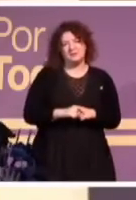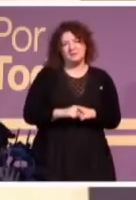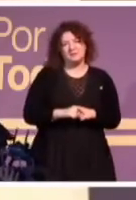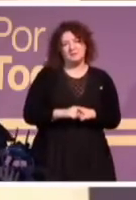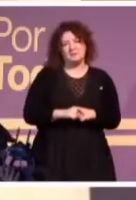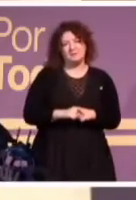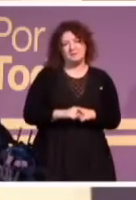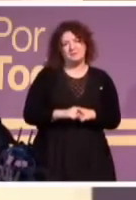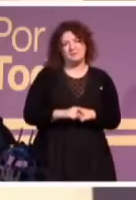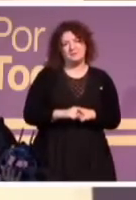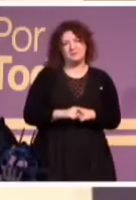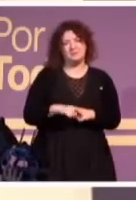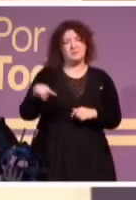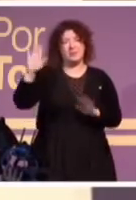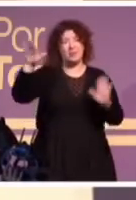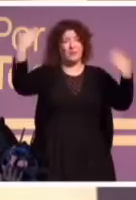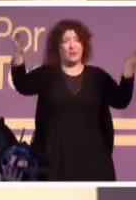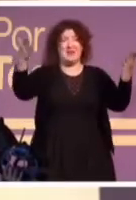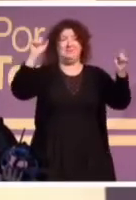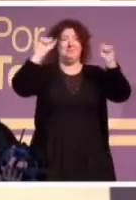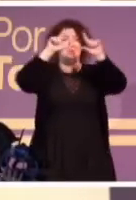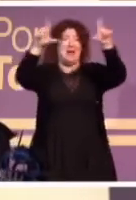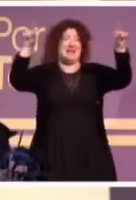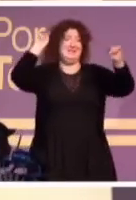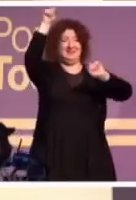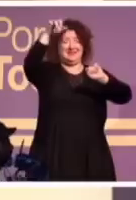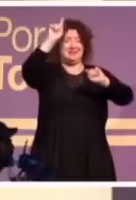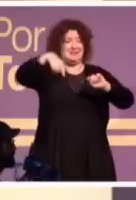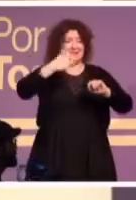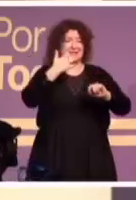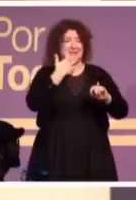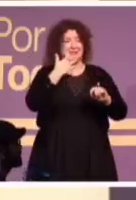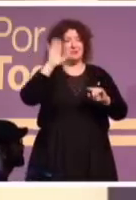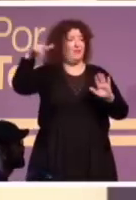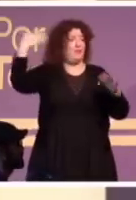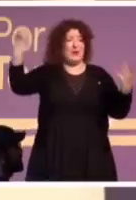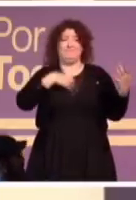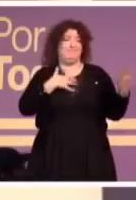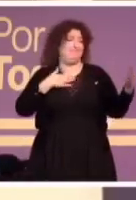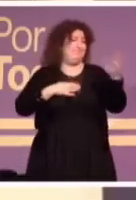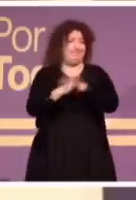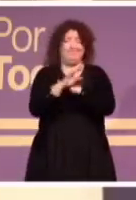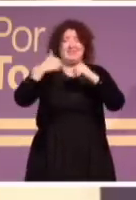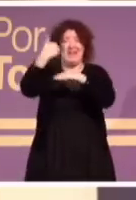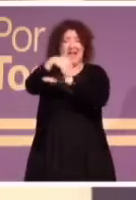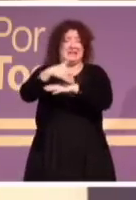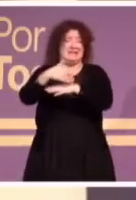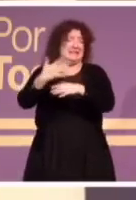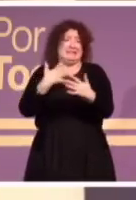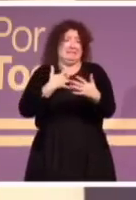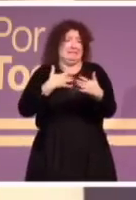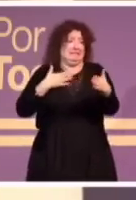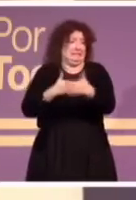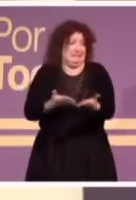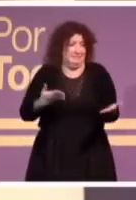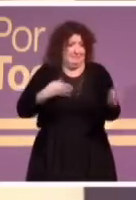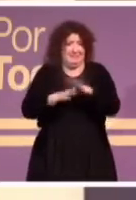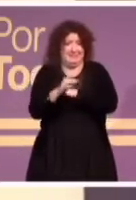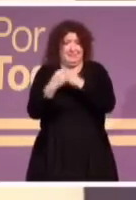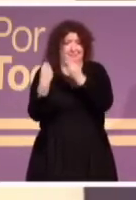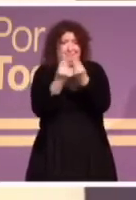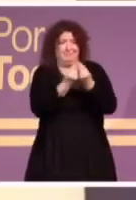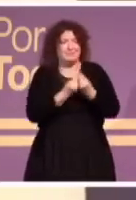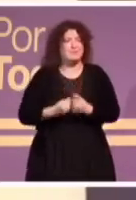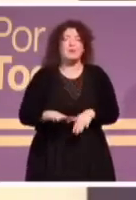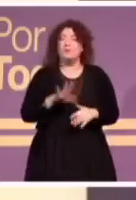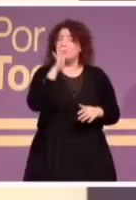están escuchando en esa pantalla, pero también a quienes se han quedado en la calle, porque creo que lo